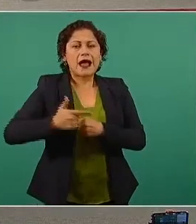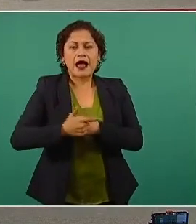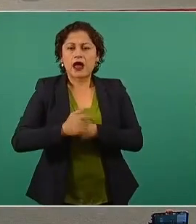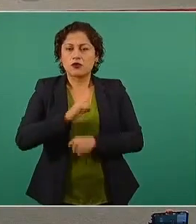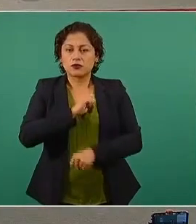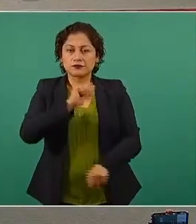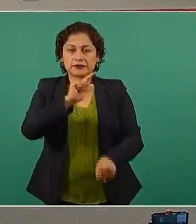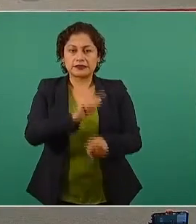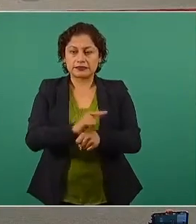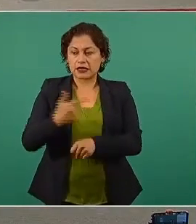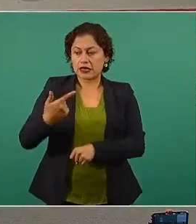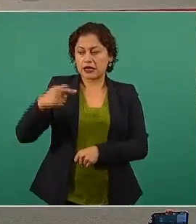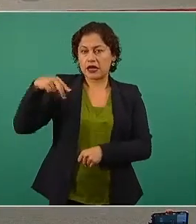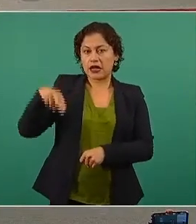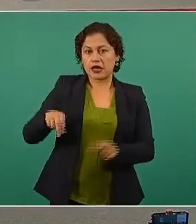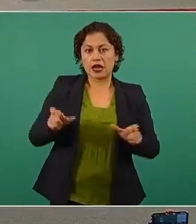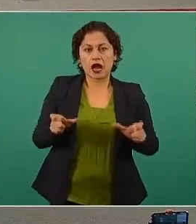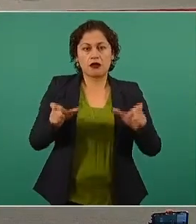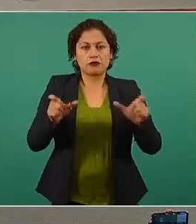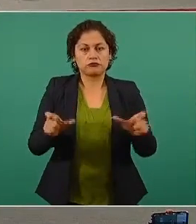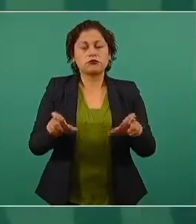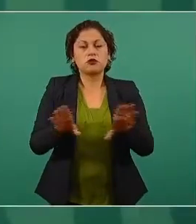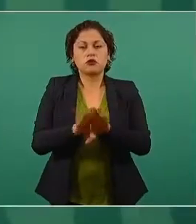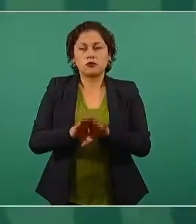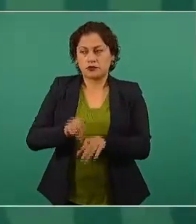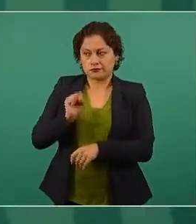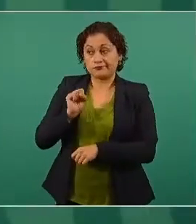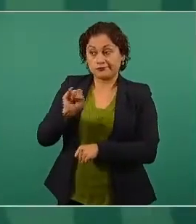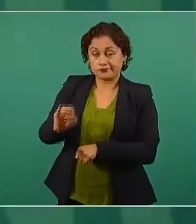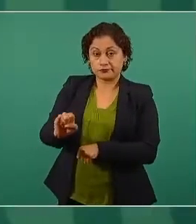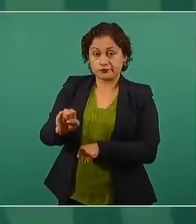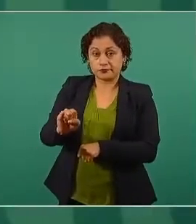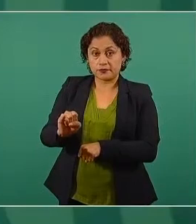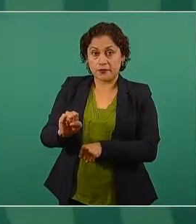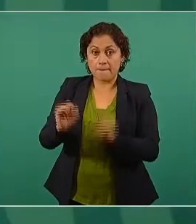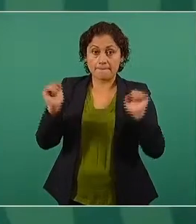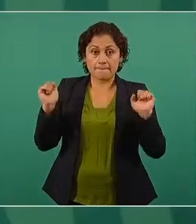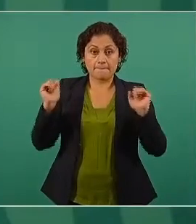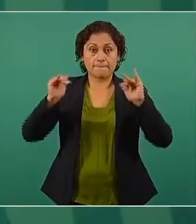Guardia Nacional para salvaguardar? Sí, va a haber una intervención de